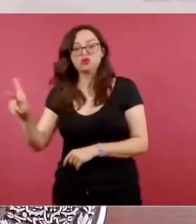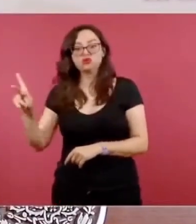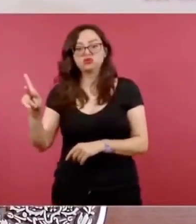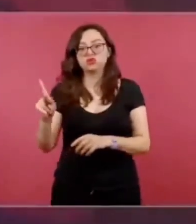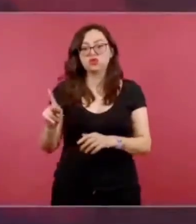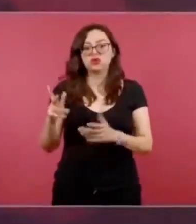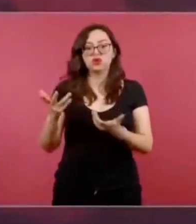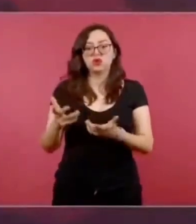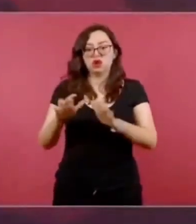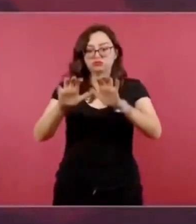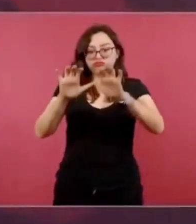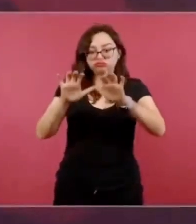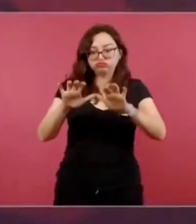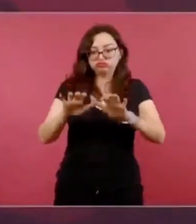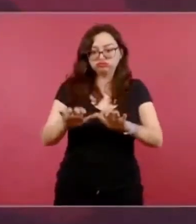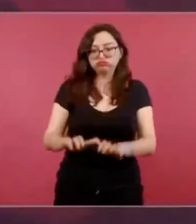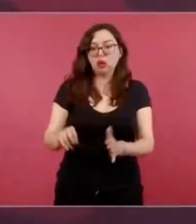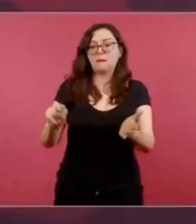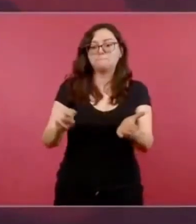apoyando